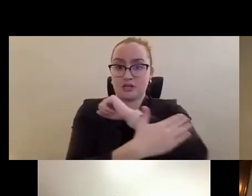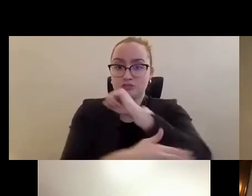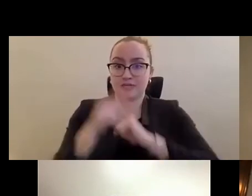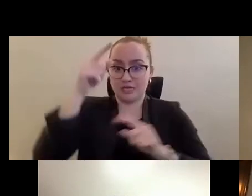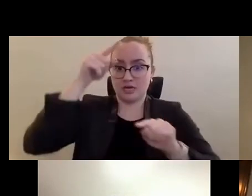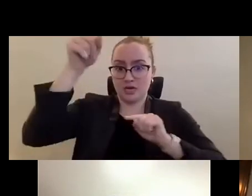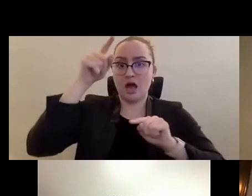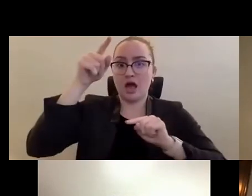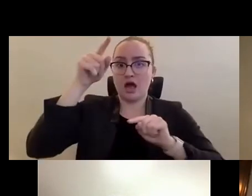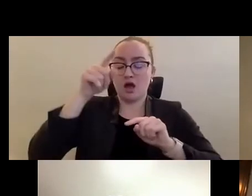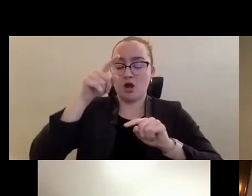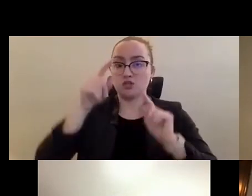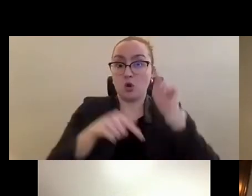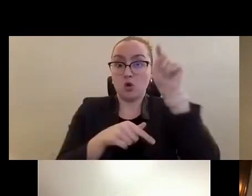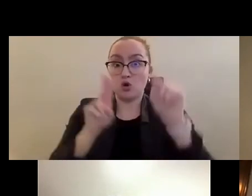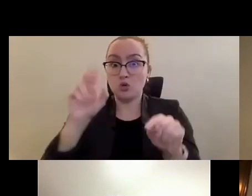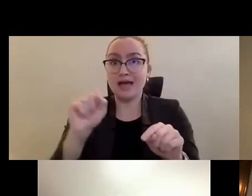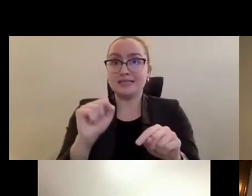le prohíbe de entrar